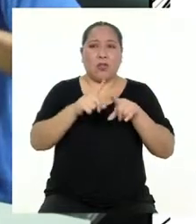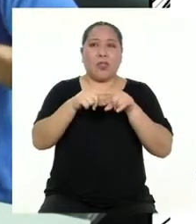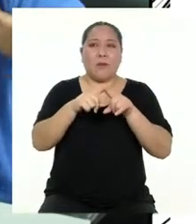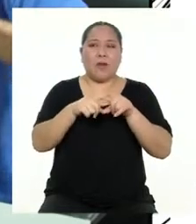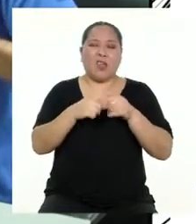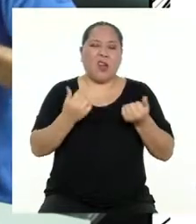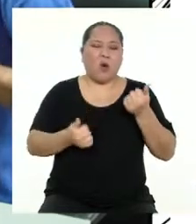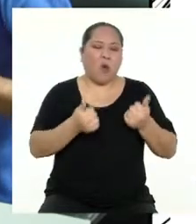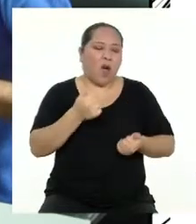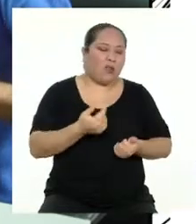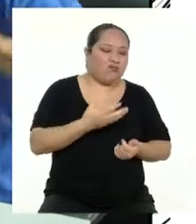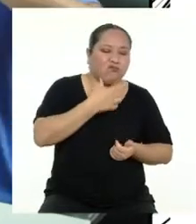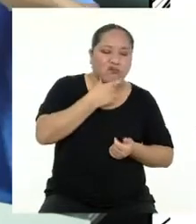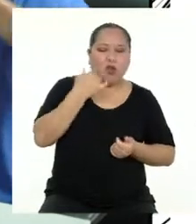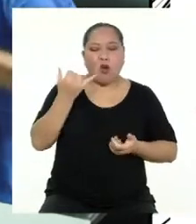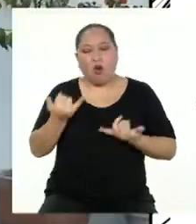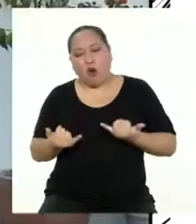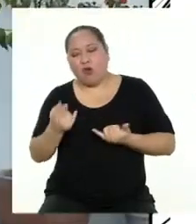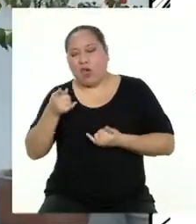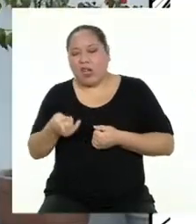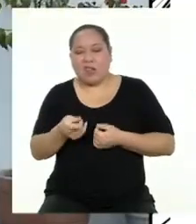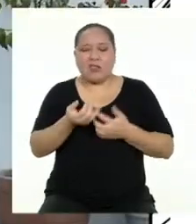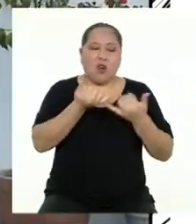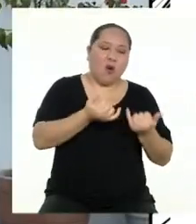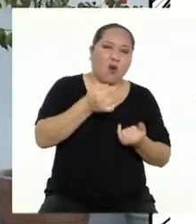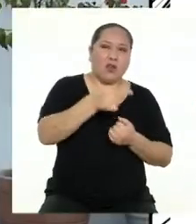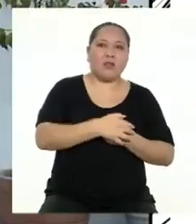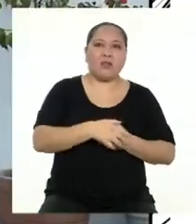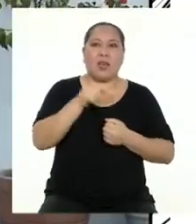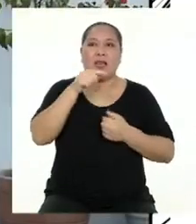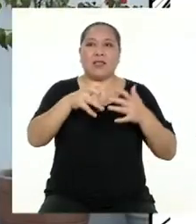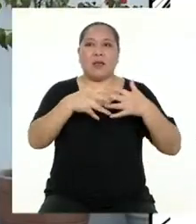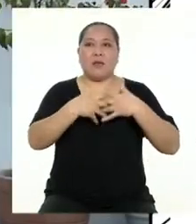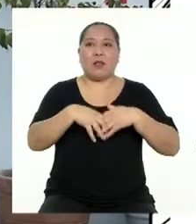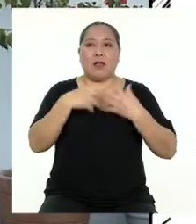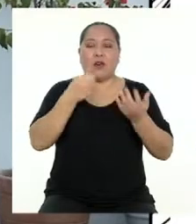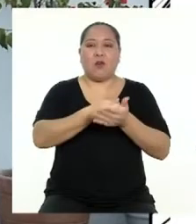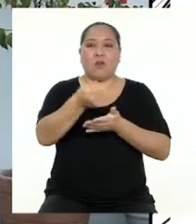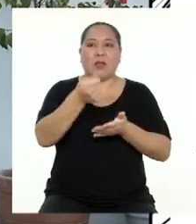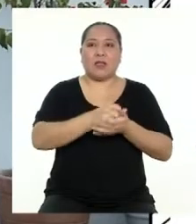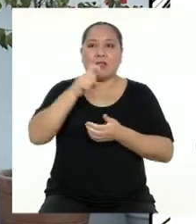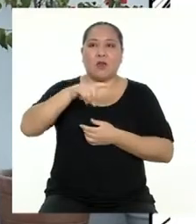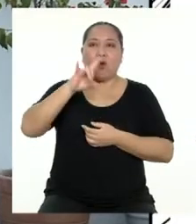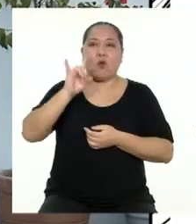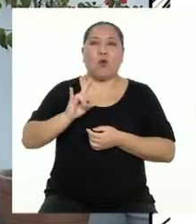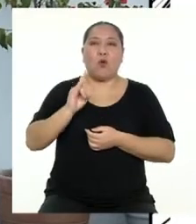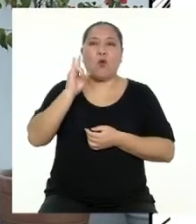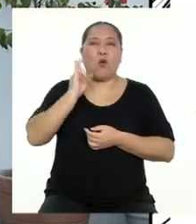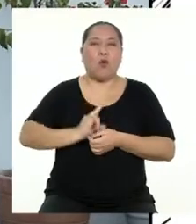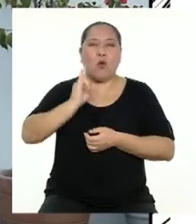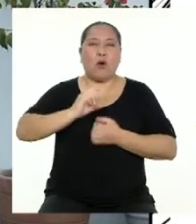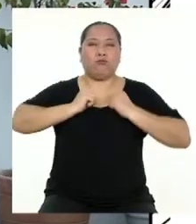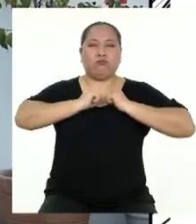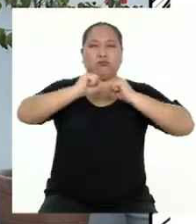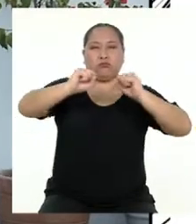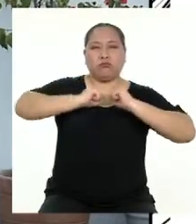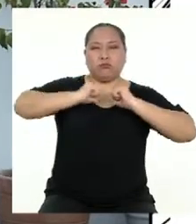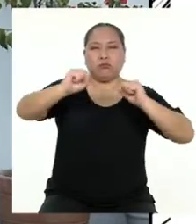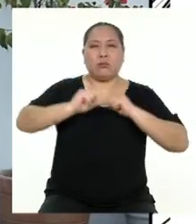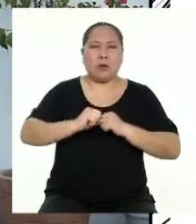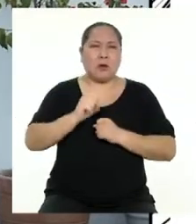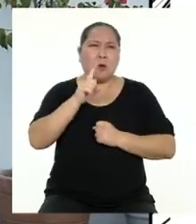de mi humor, utilizo o uno o el otro. Bueno, esta máquina la compré porque necesitaba urgentemente ejercitarme un par de veces al